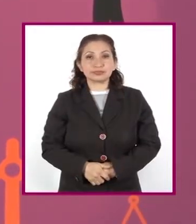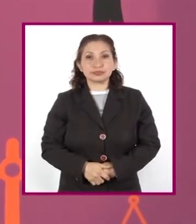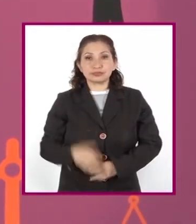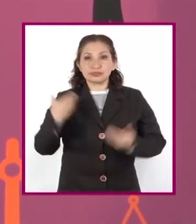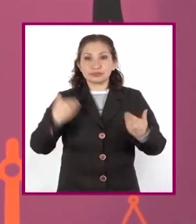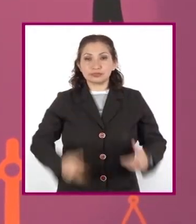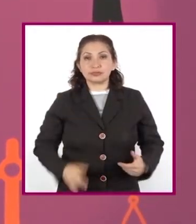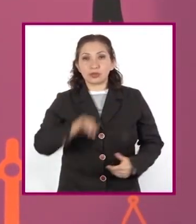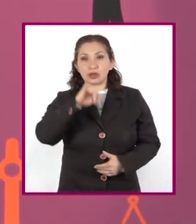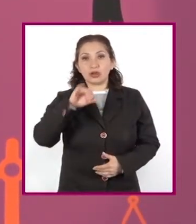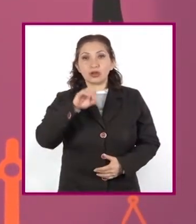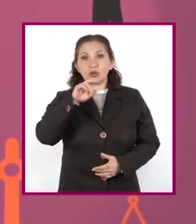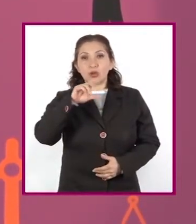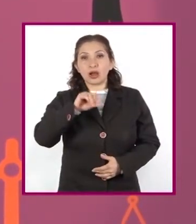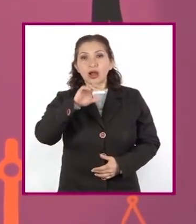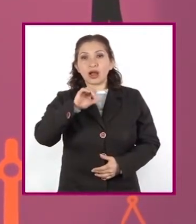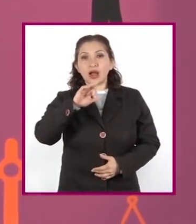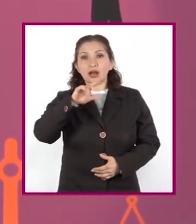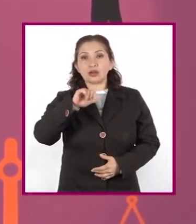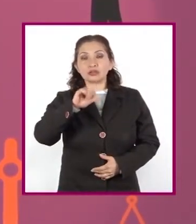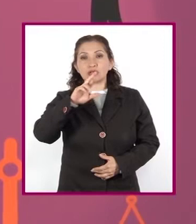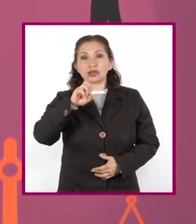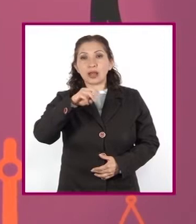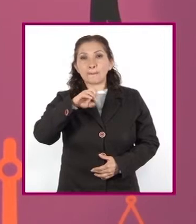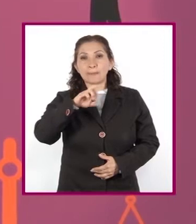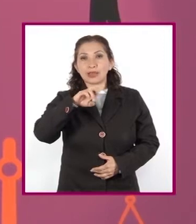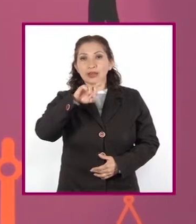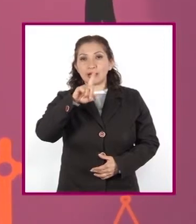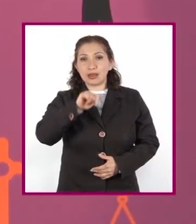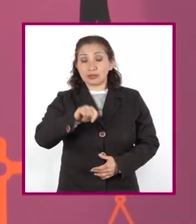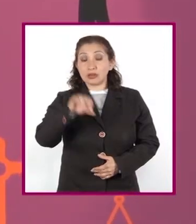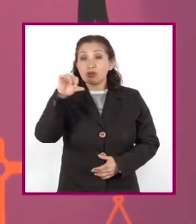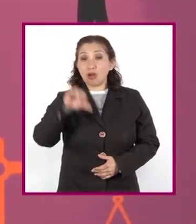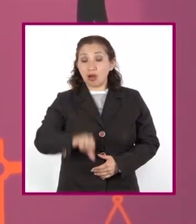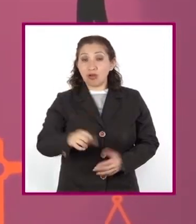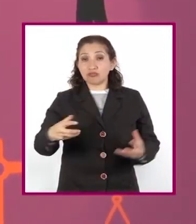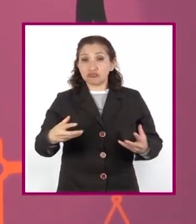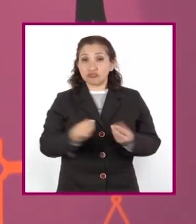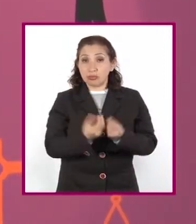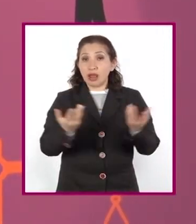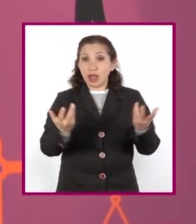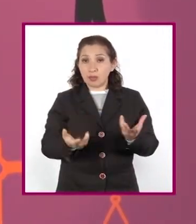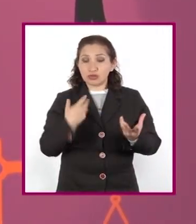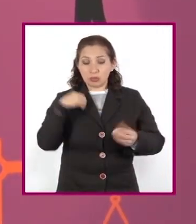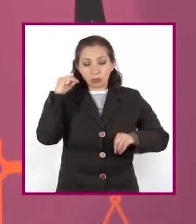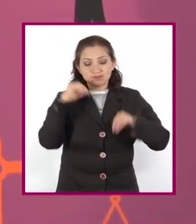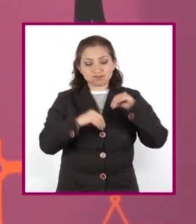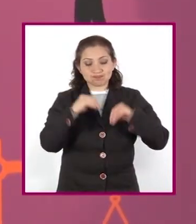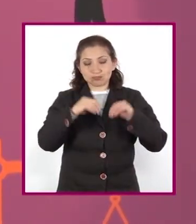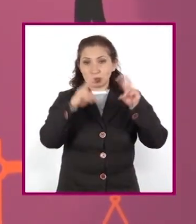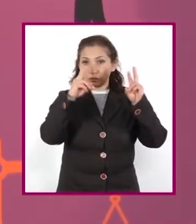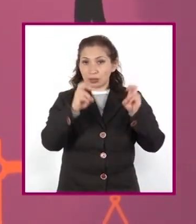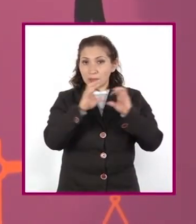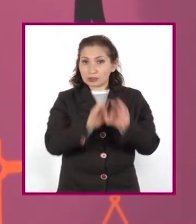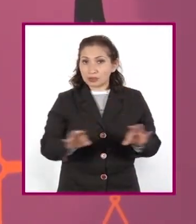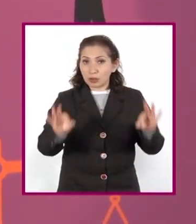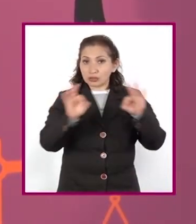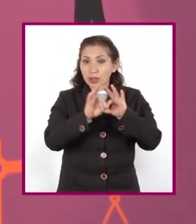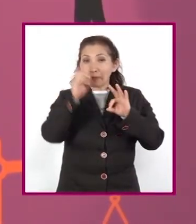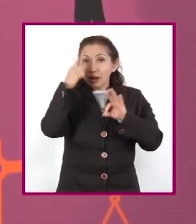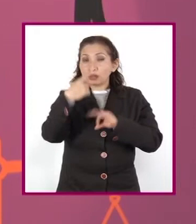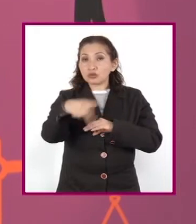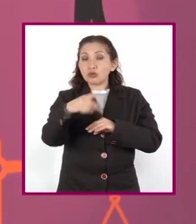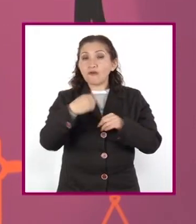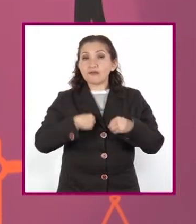Soy Juan Carlos Ramírez y esta vez desarrollaremos de manera conjunta los contenidos que son de relevancia para su vida